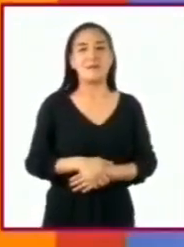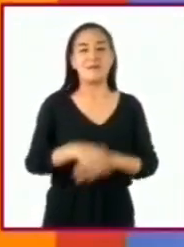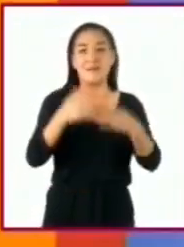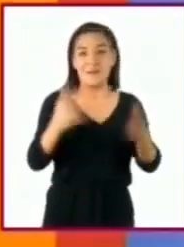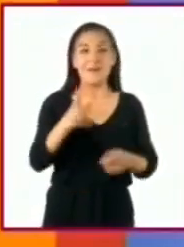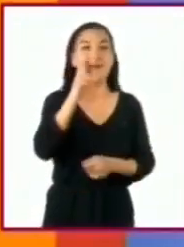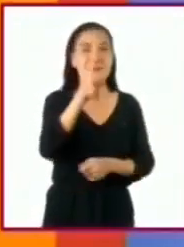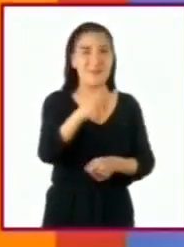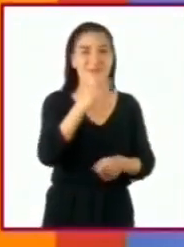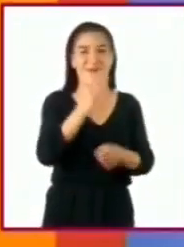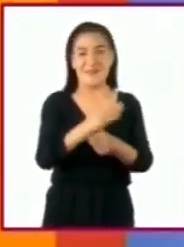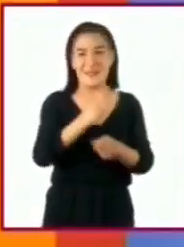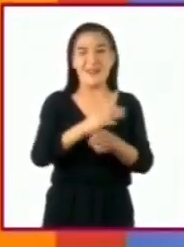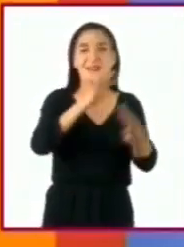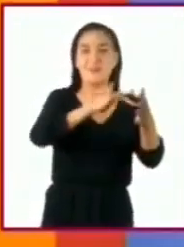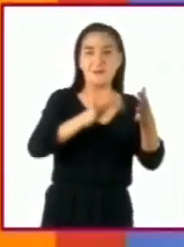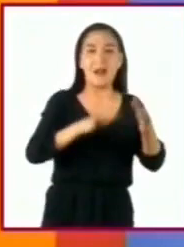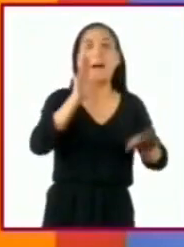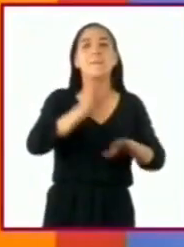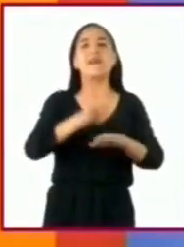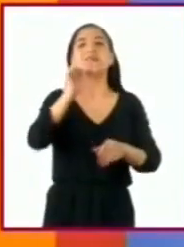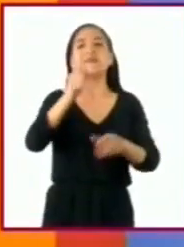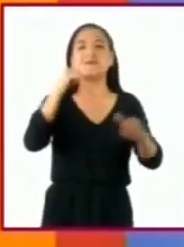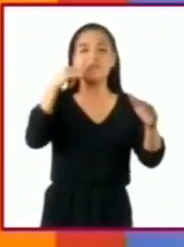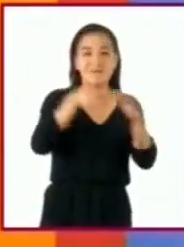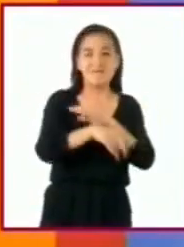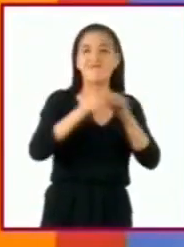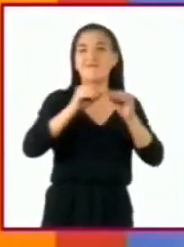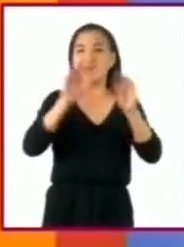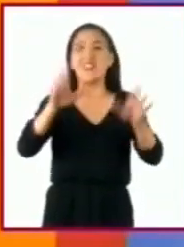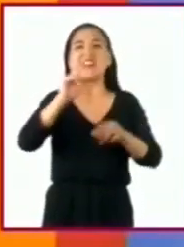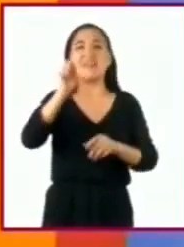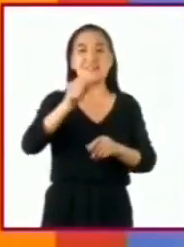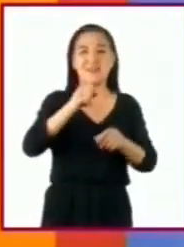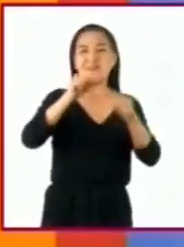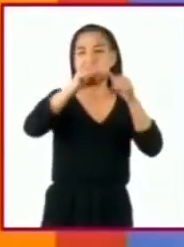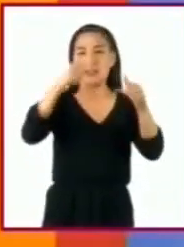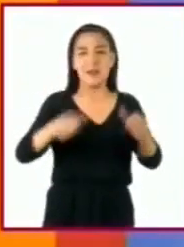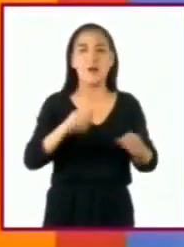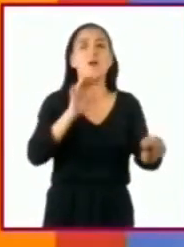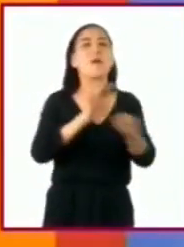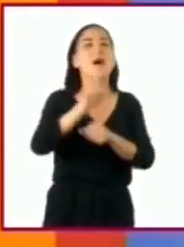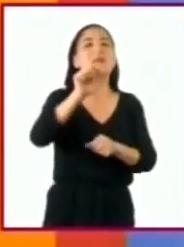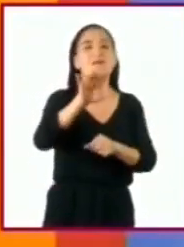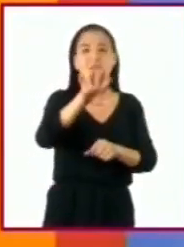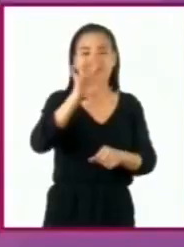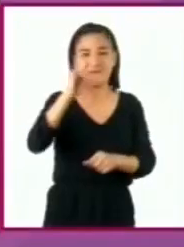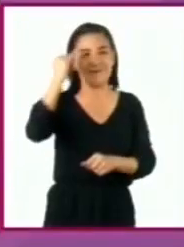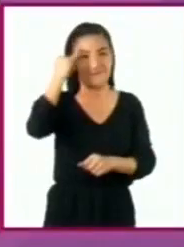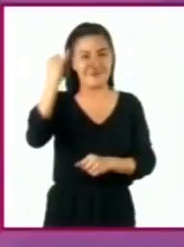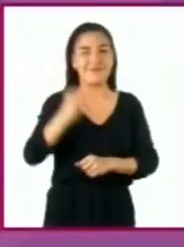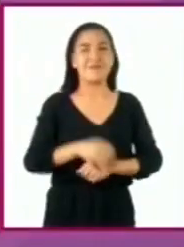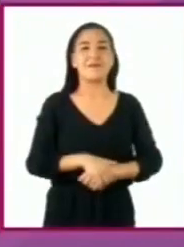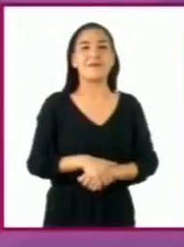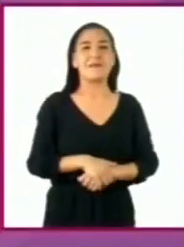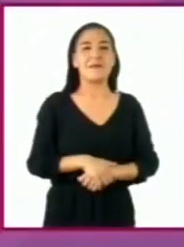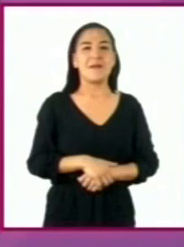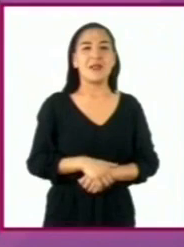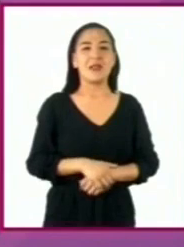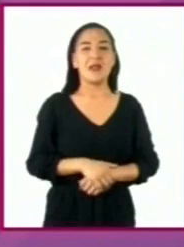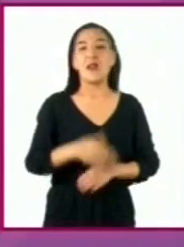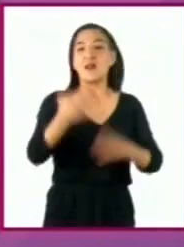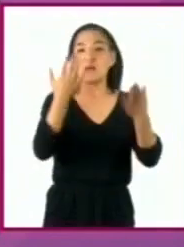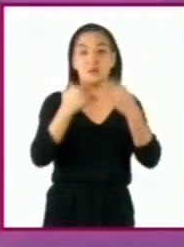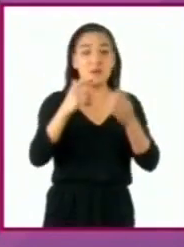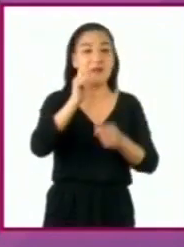Este texto tiene una información más amplia del concepto del arte. Señalemos algunas de las ideas principales. No tenía el